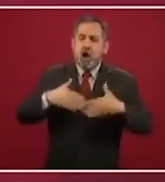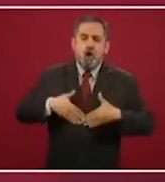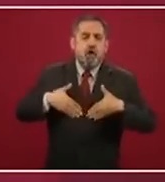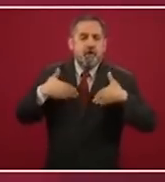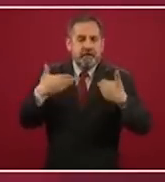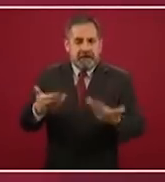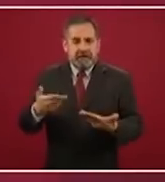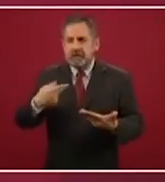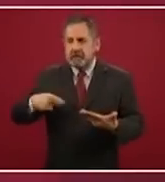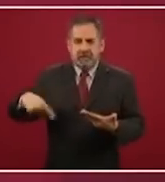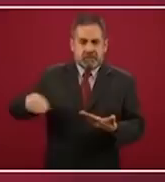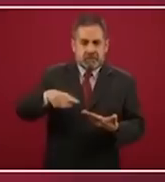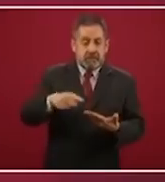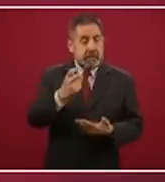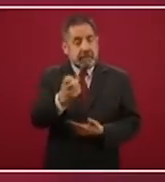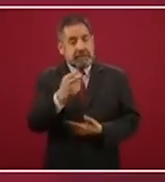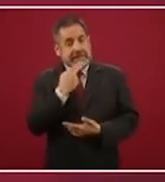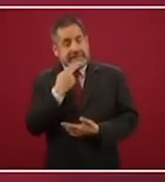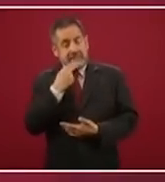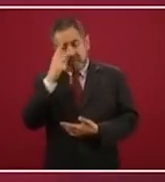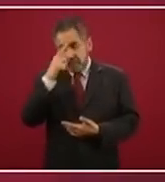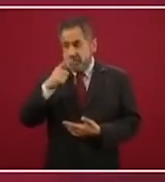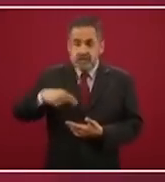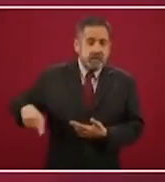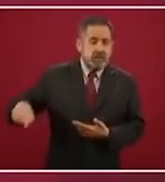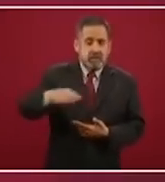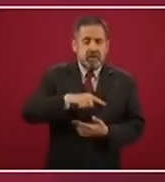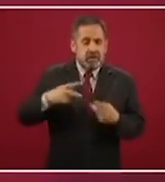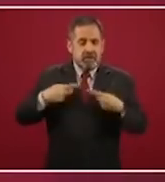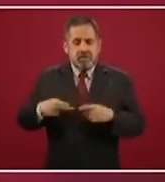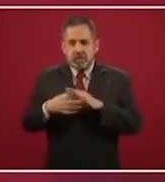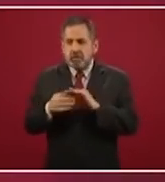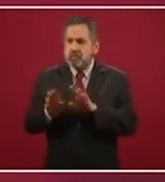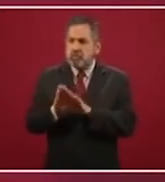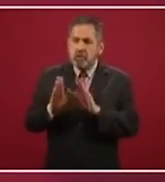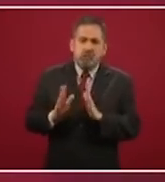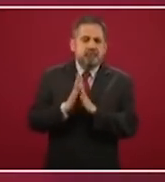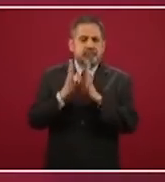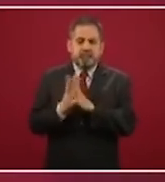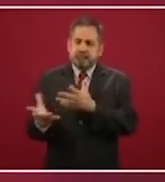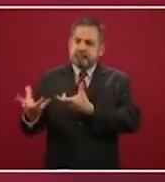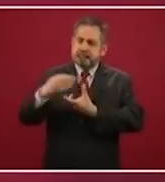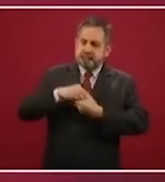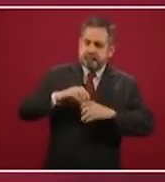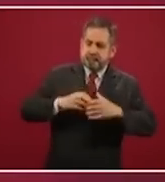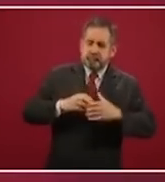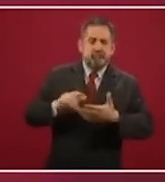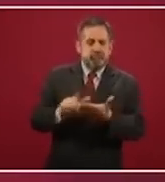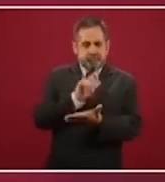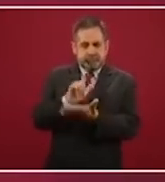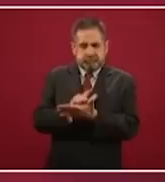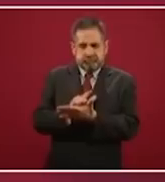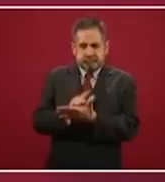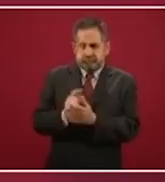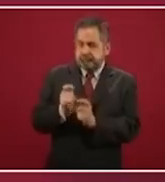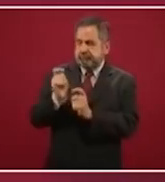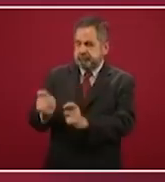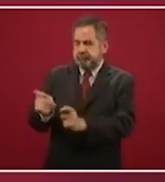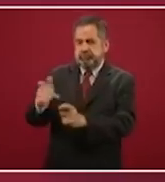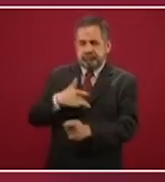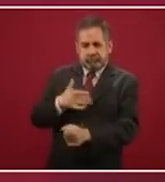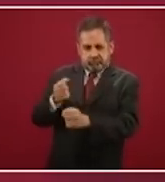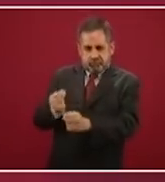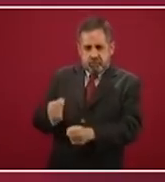eso permitirá a los ciudadanos pues ser partícipe de esta ley que les da la